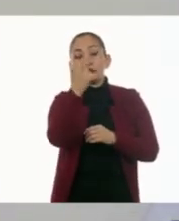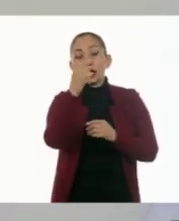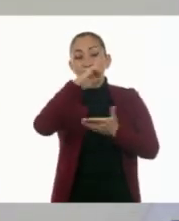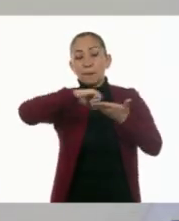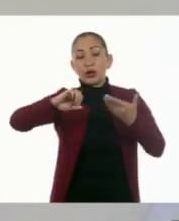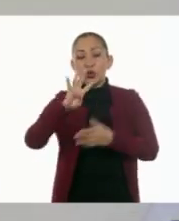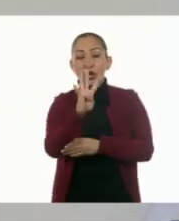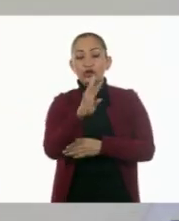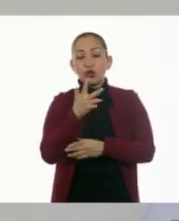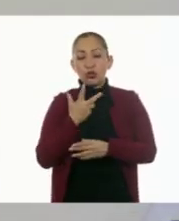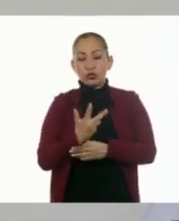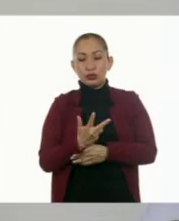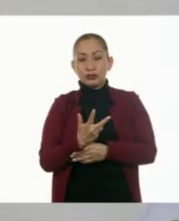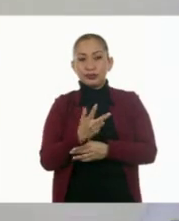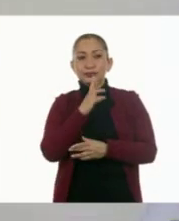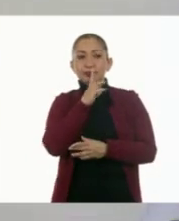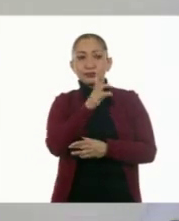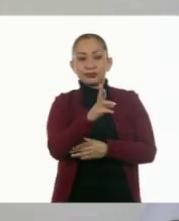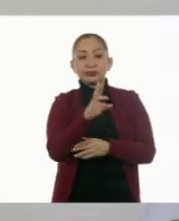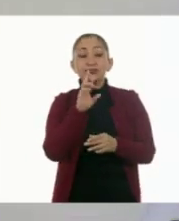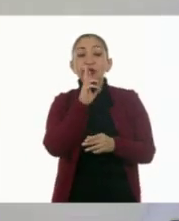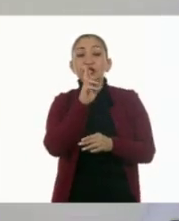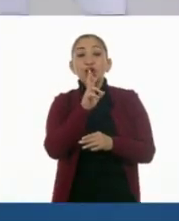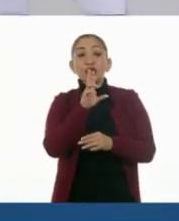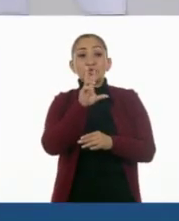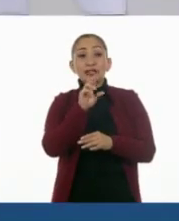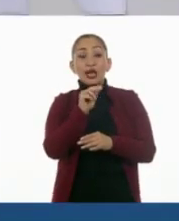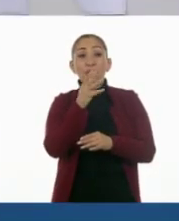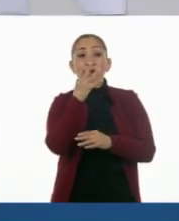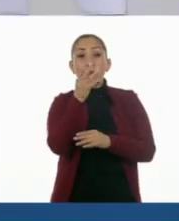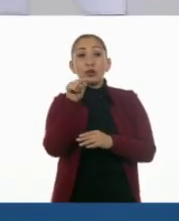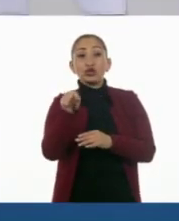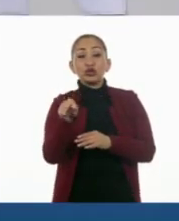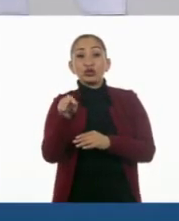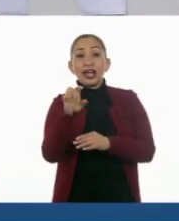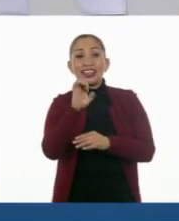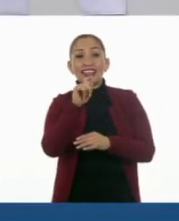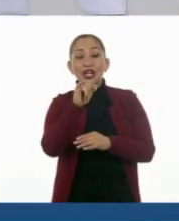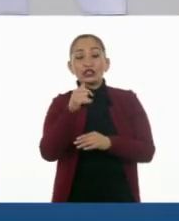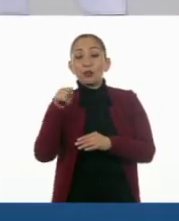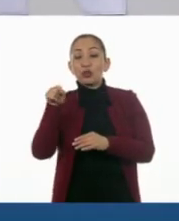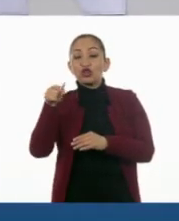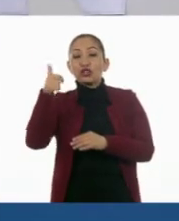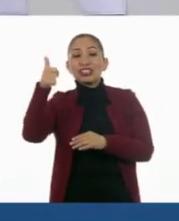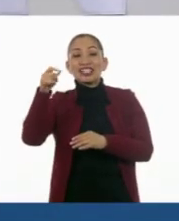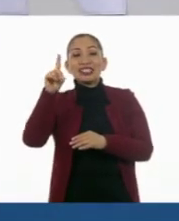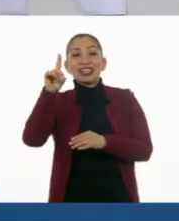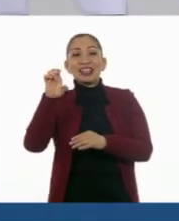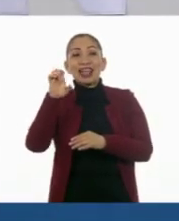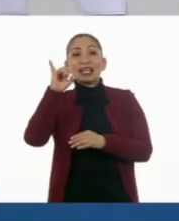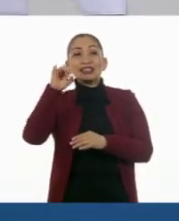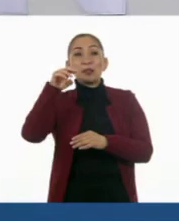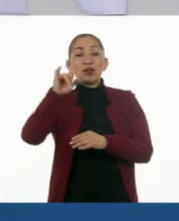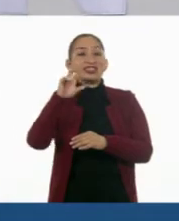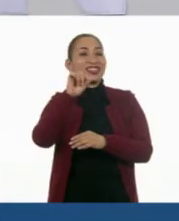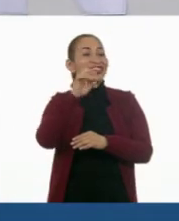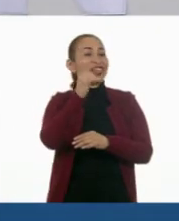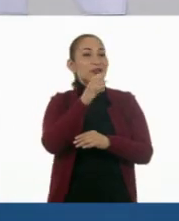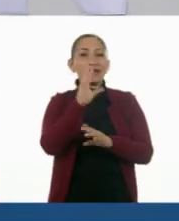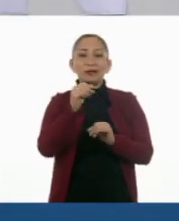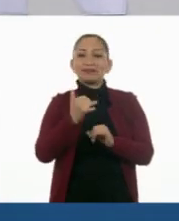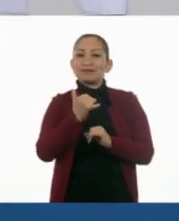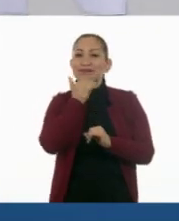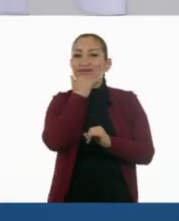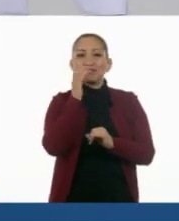8. El resultado fue 84 enteros, 6 décimos, no 79 enteros,